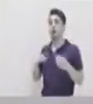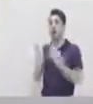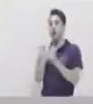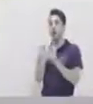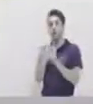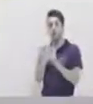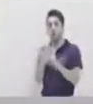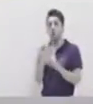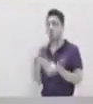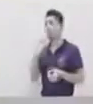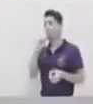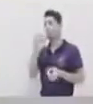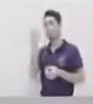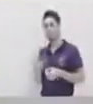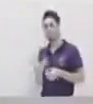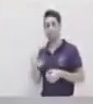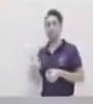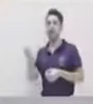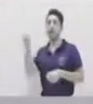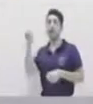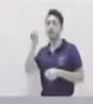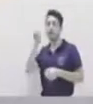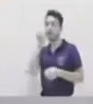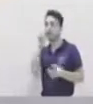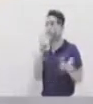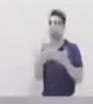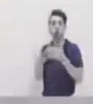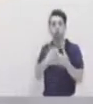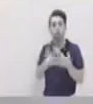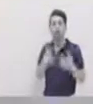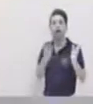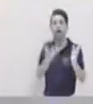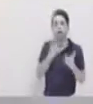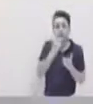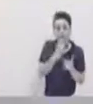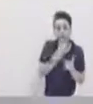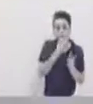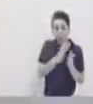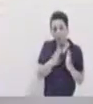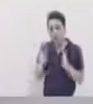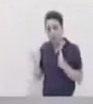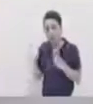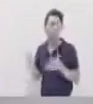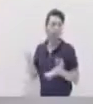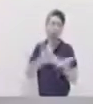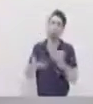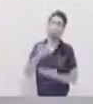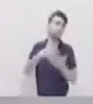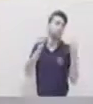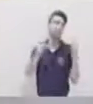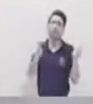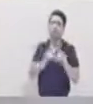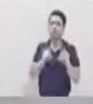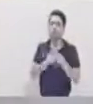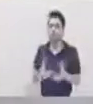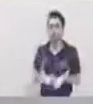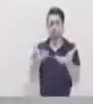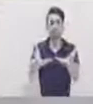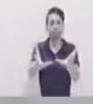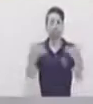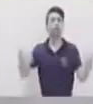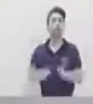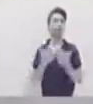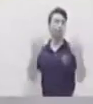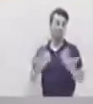tomate, zanahoria. Entonces no importa el orden en que pongamos los ingredientes, que vamos a tener el mismo resultado.